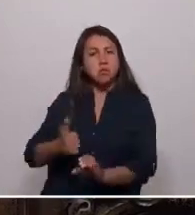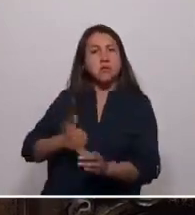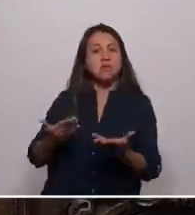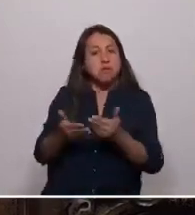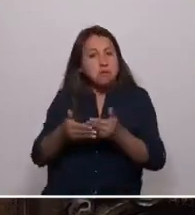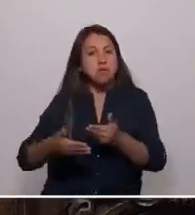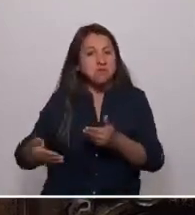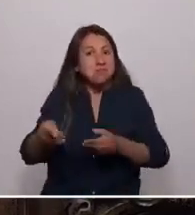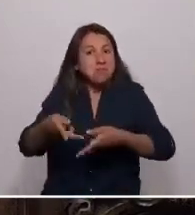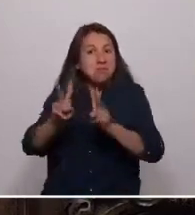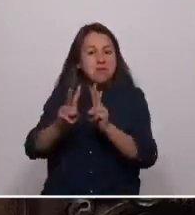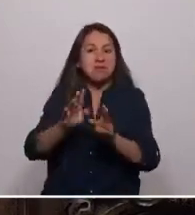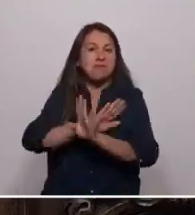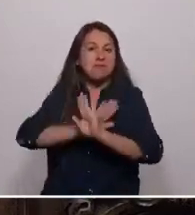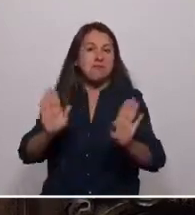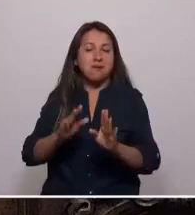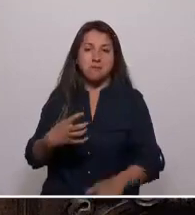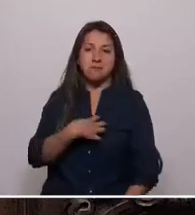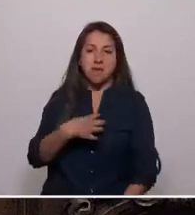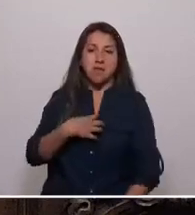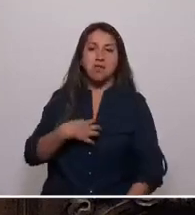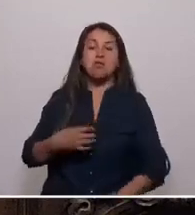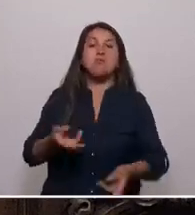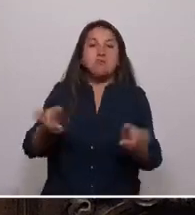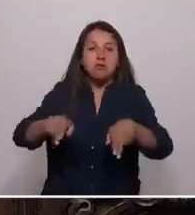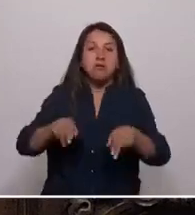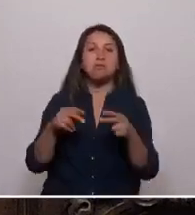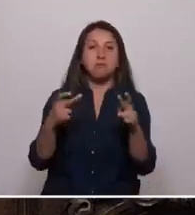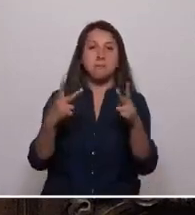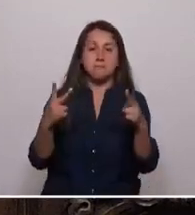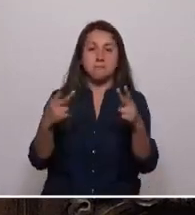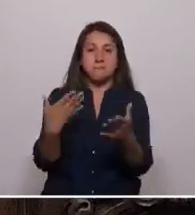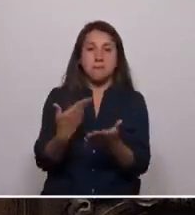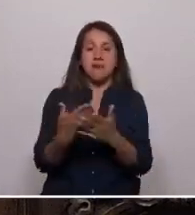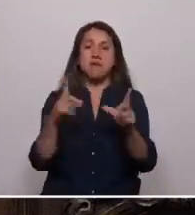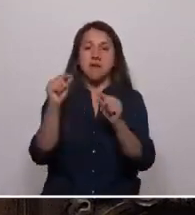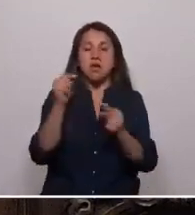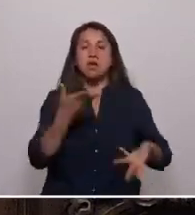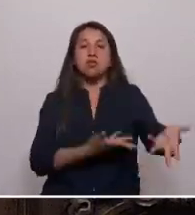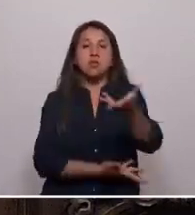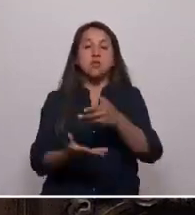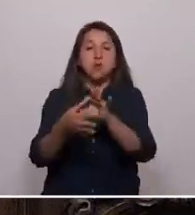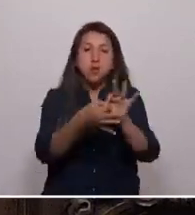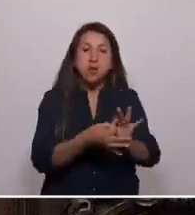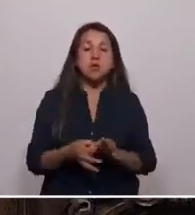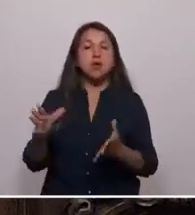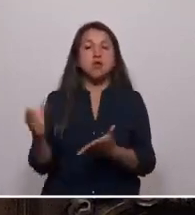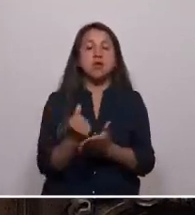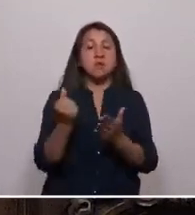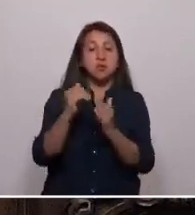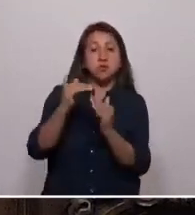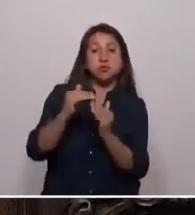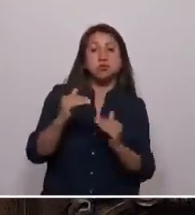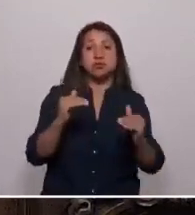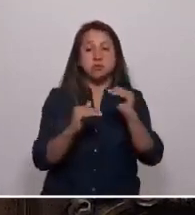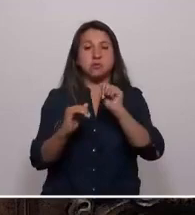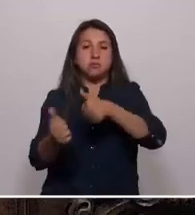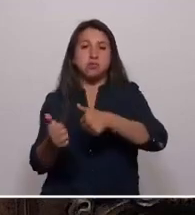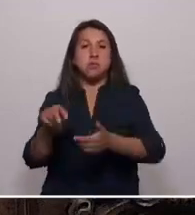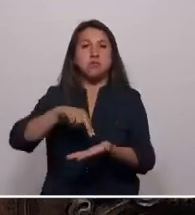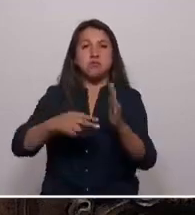que nos permita erradicar el miedo y reinstaurar la paz, para que mediante el diálogo y la unidad logremos superar la actual crisis social y